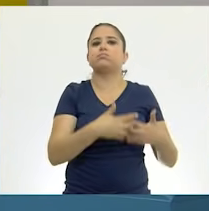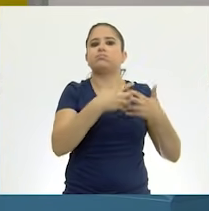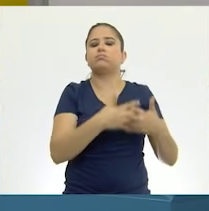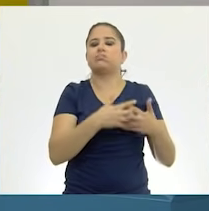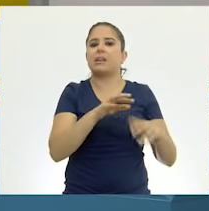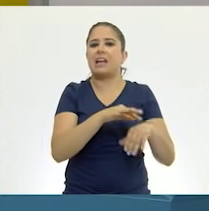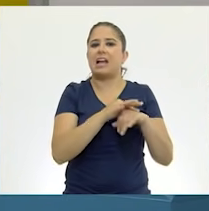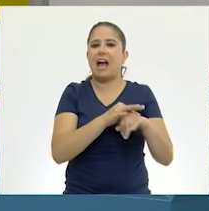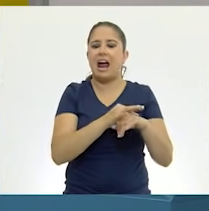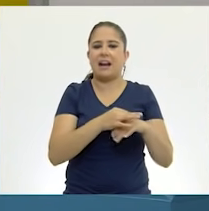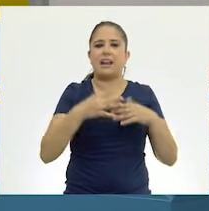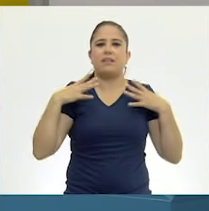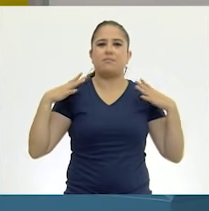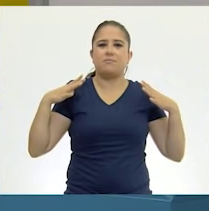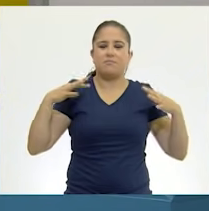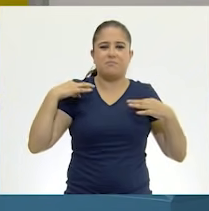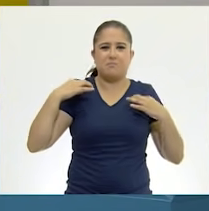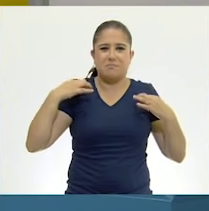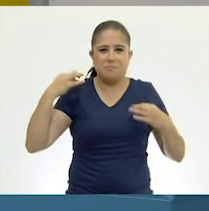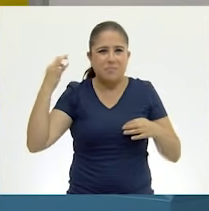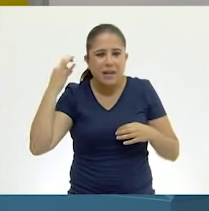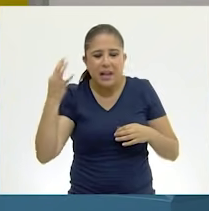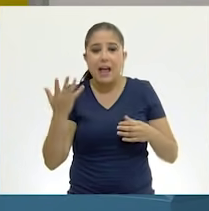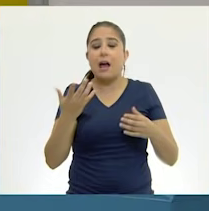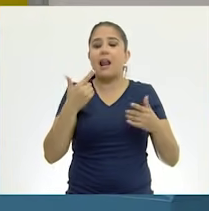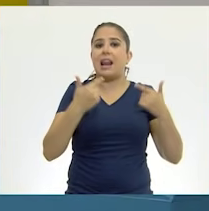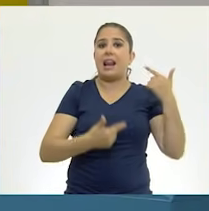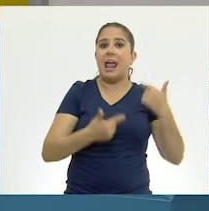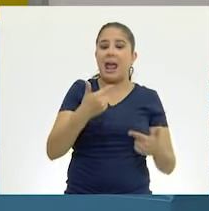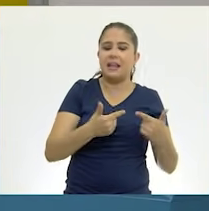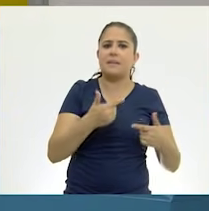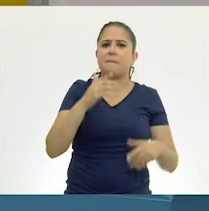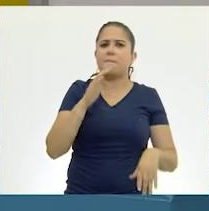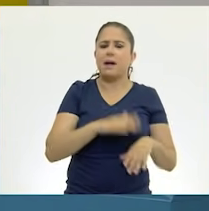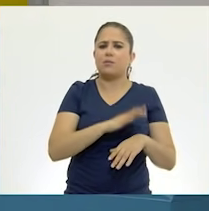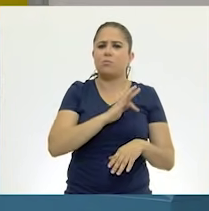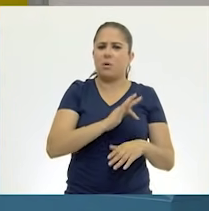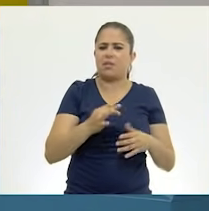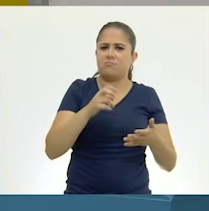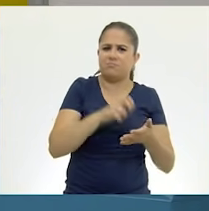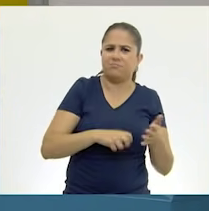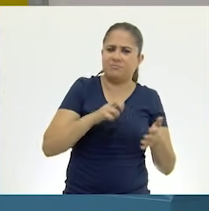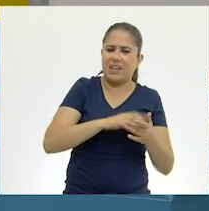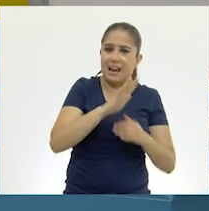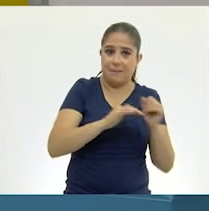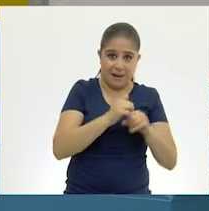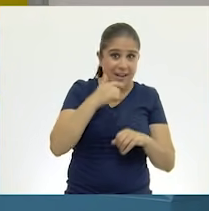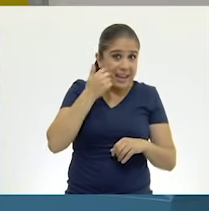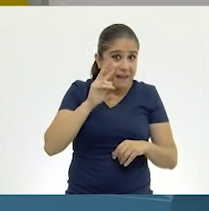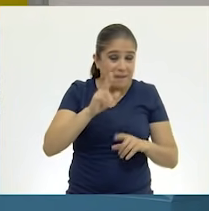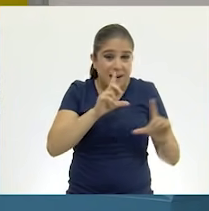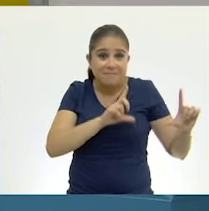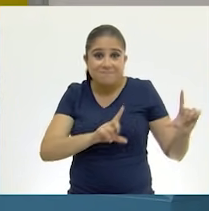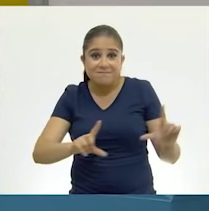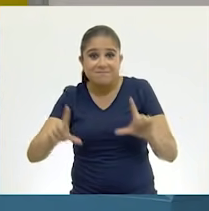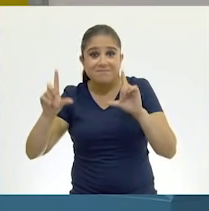carne, pelo, leche o más resistentes al trabajo. ¿Quieren ver un video de especies que consumen en el